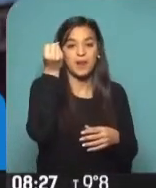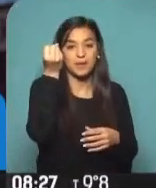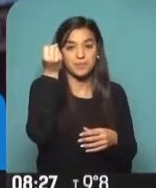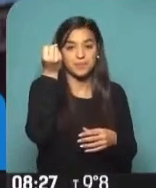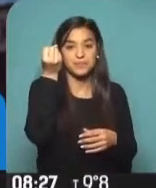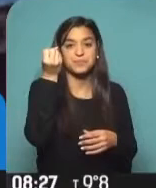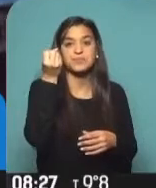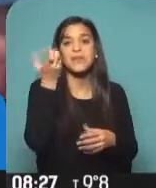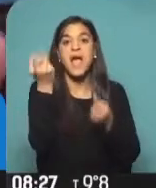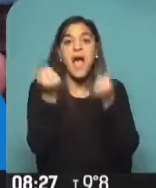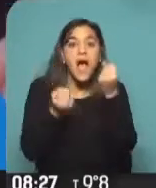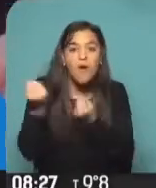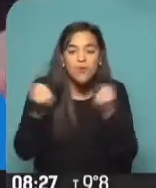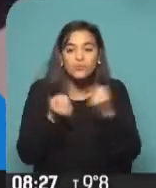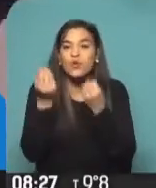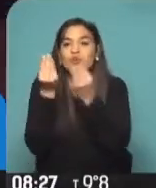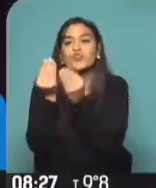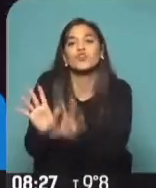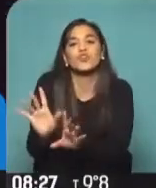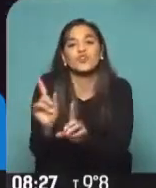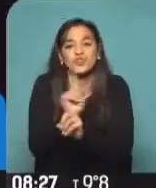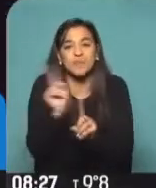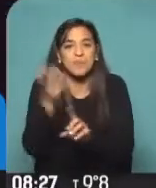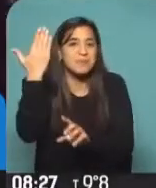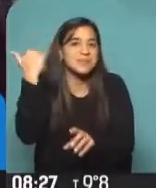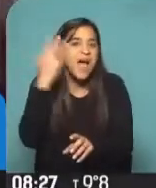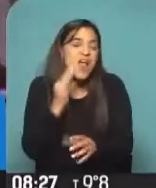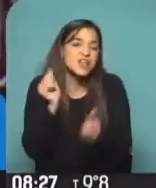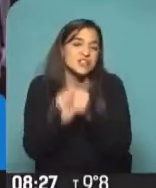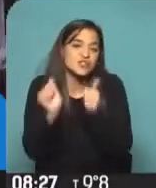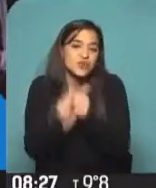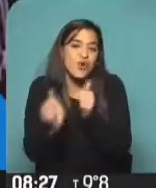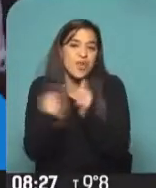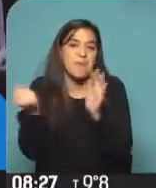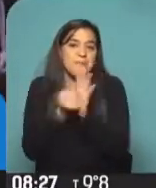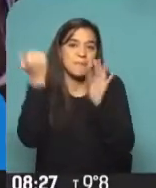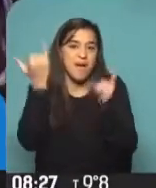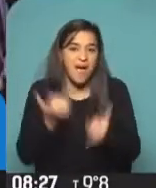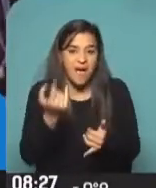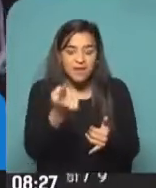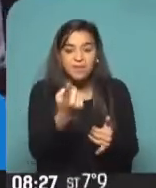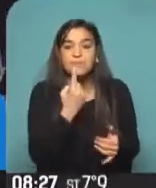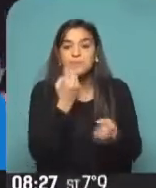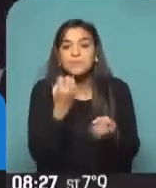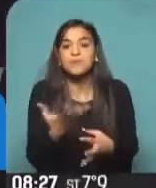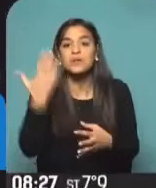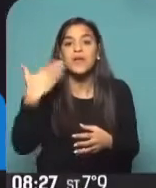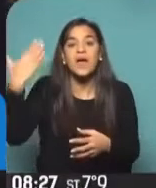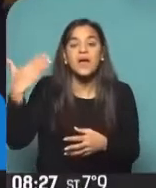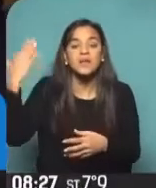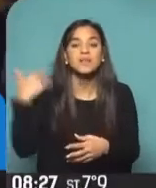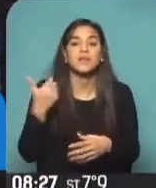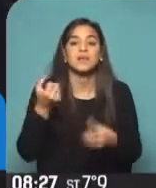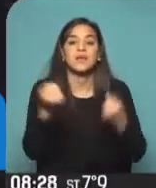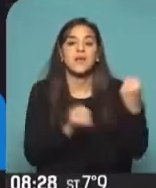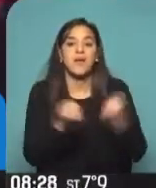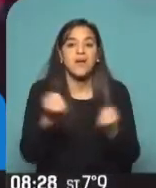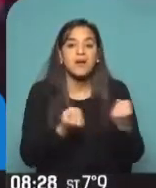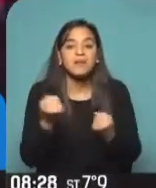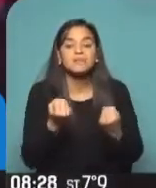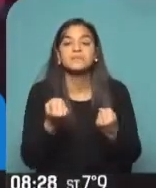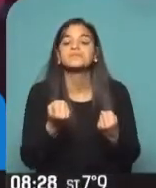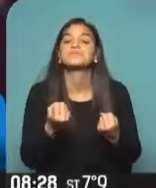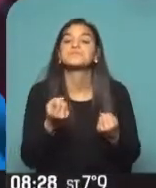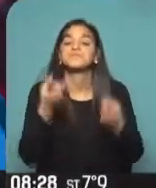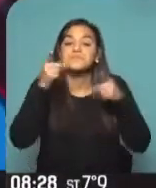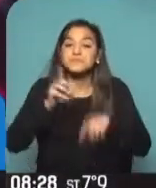estos autos y que no se pierda el acervo histórico qué significaba esto porque esto es la esencia lo que fue el automovilismo además